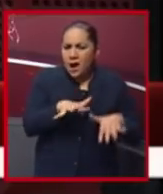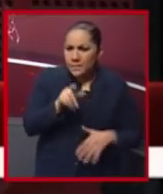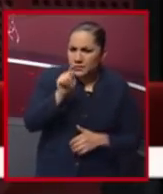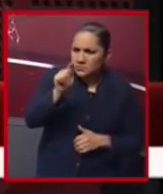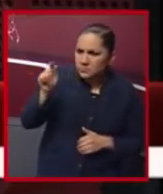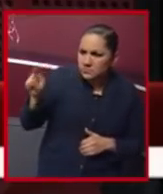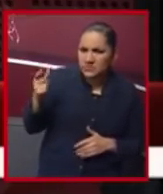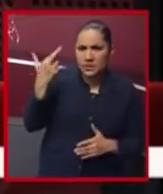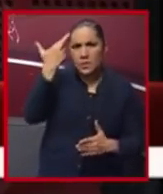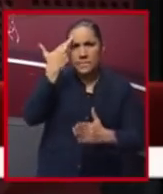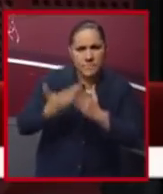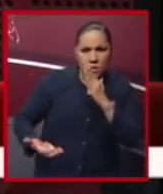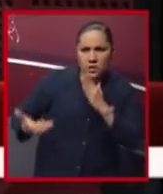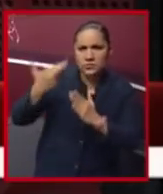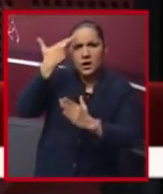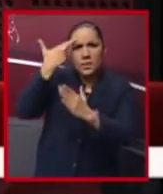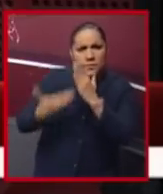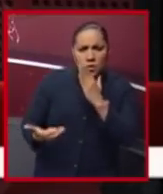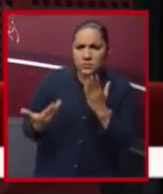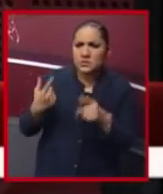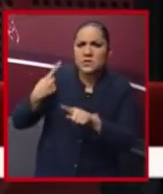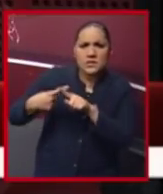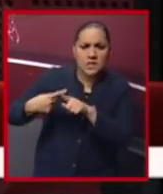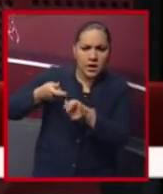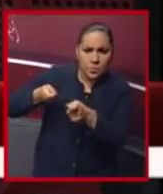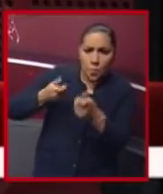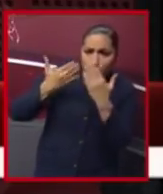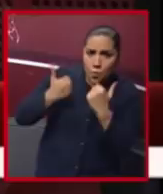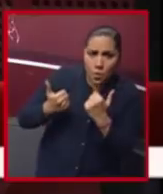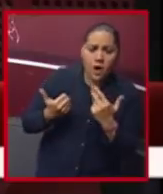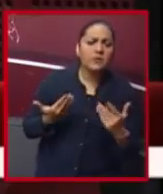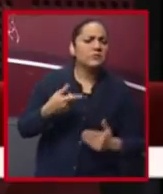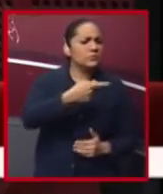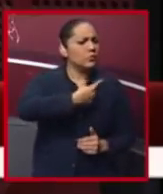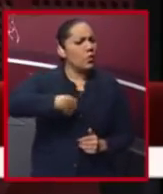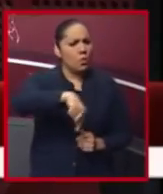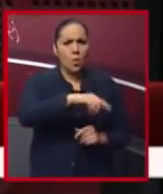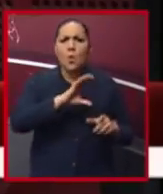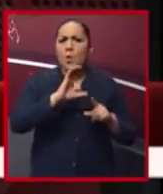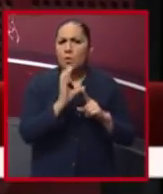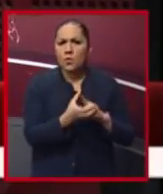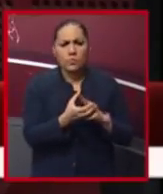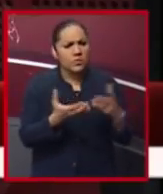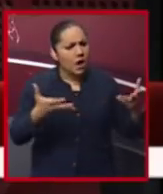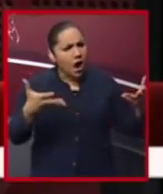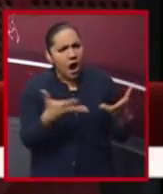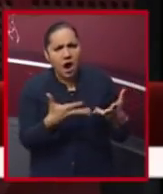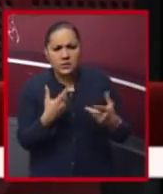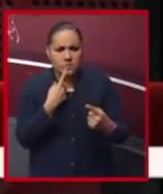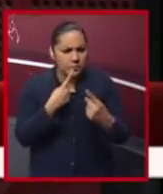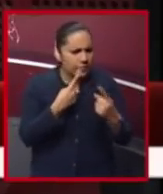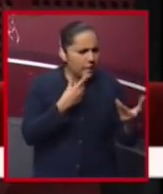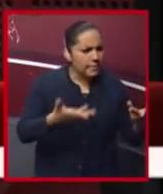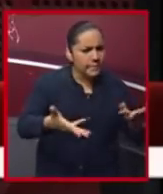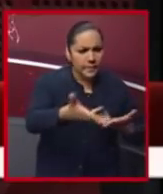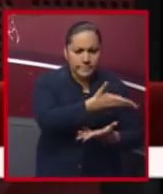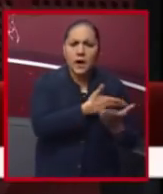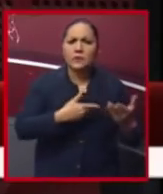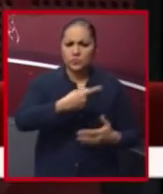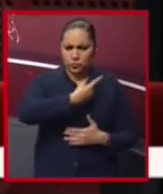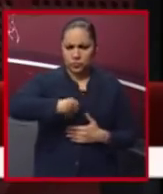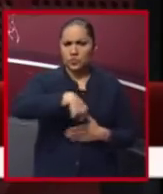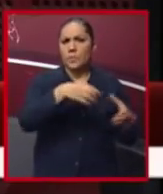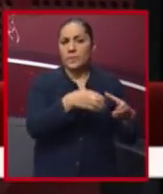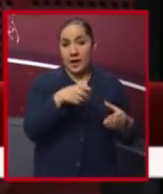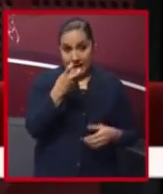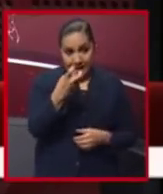deshumanizadas, se reorganizaron los legados de lucha y de resistencia de estas mismas comunidades. Eso pasó en Cherán. Ustedes saben que Cherán no tiene una autodefensa como